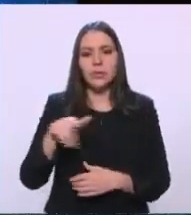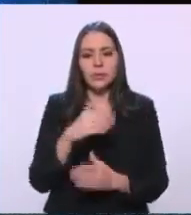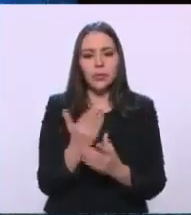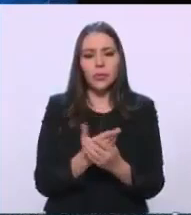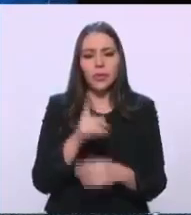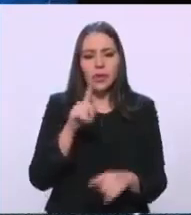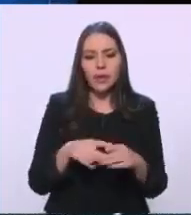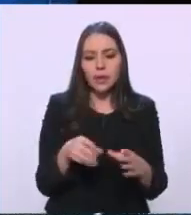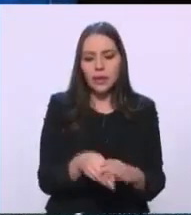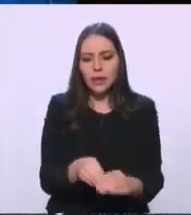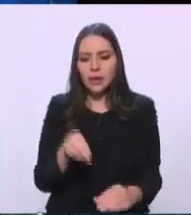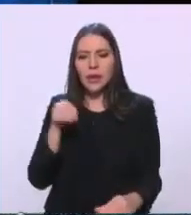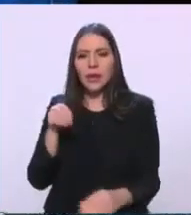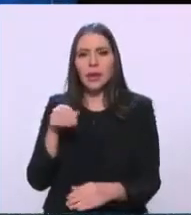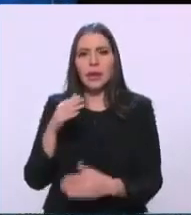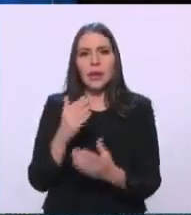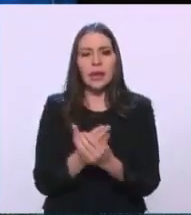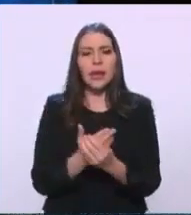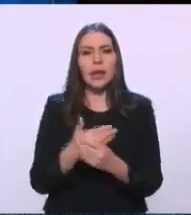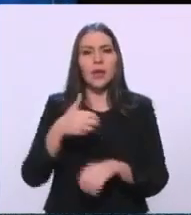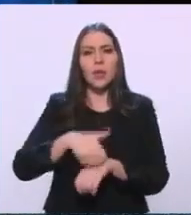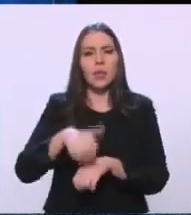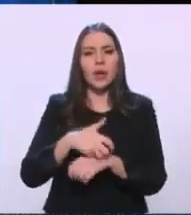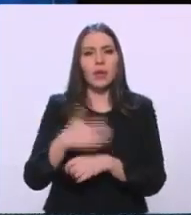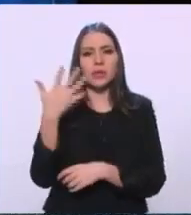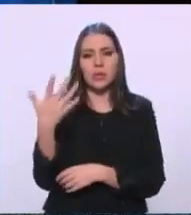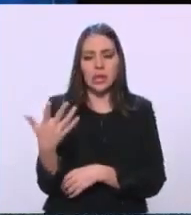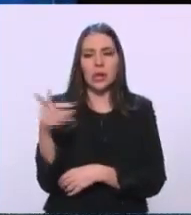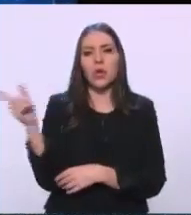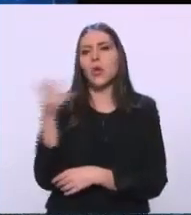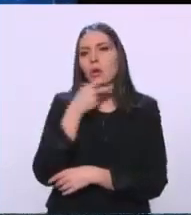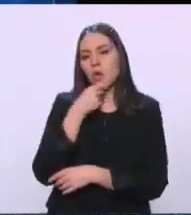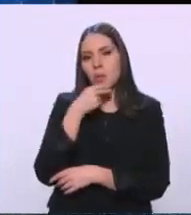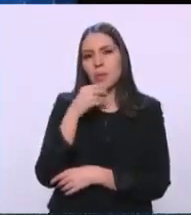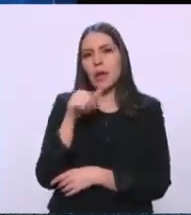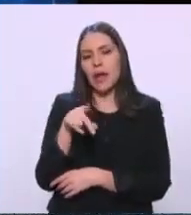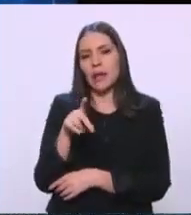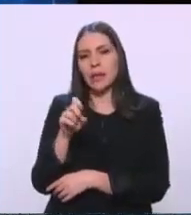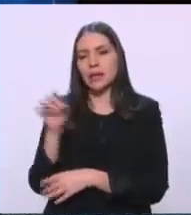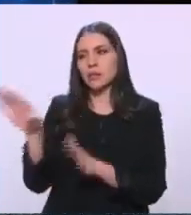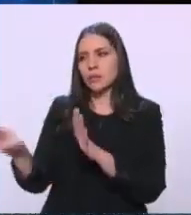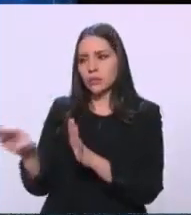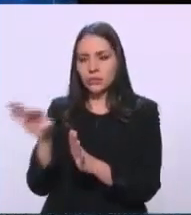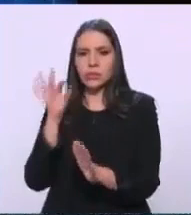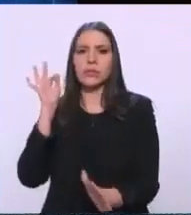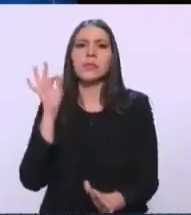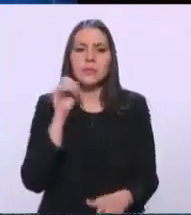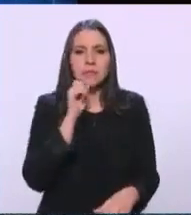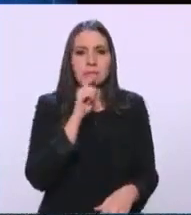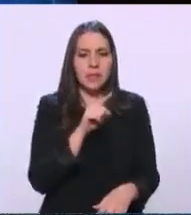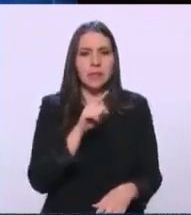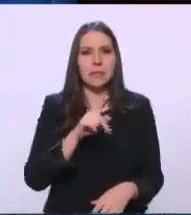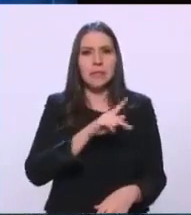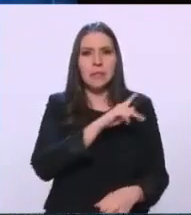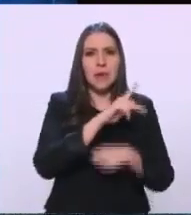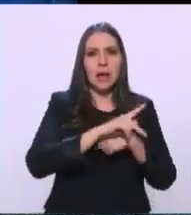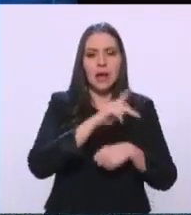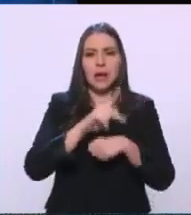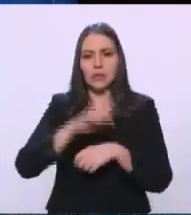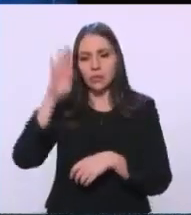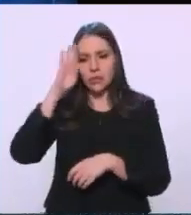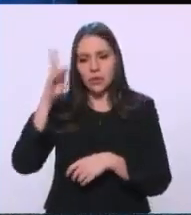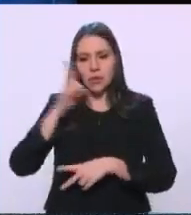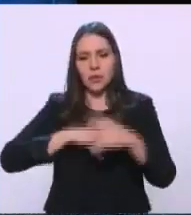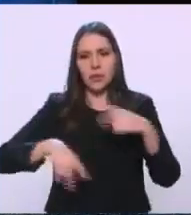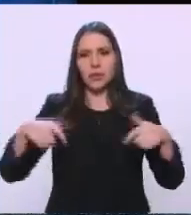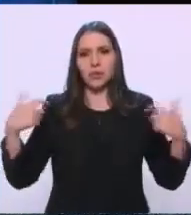saca esta cita de Adam Smith de La riqueza de las naciones, donde hay un Adam Smith,